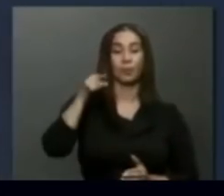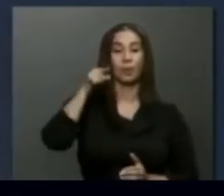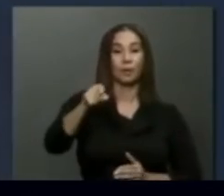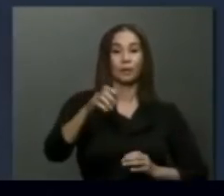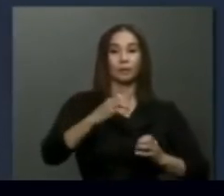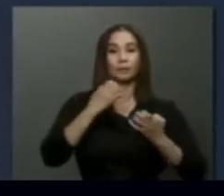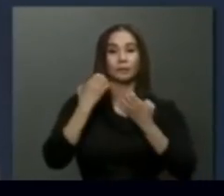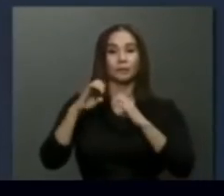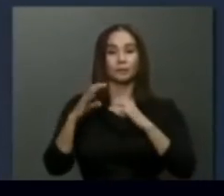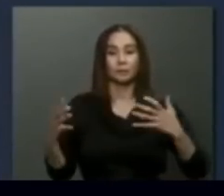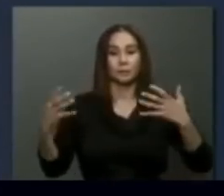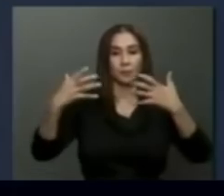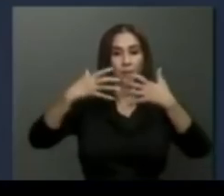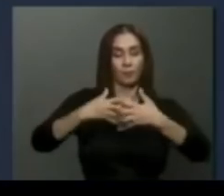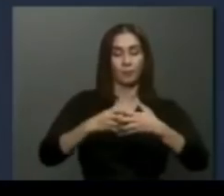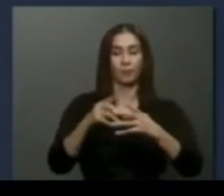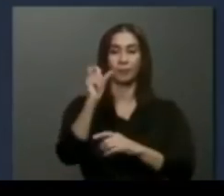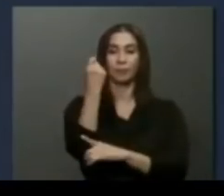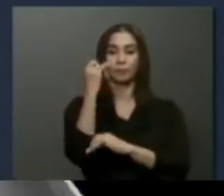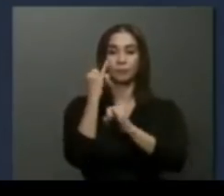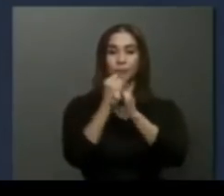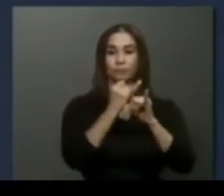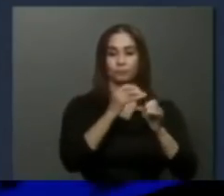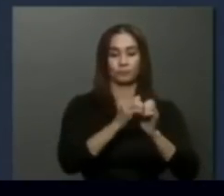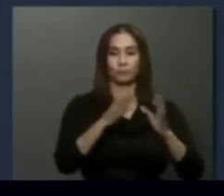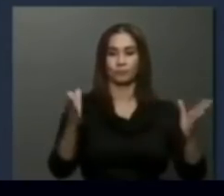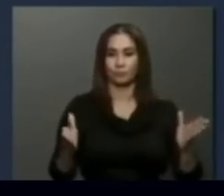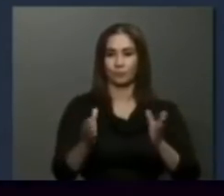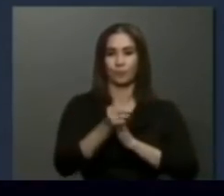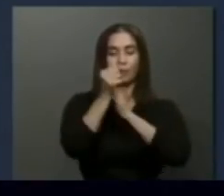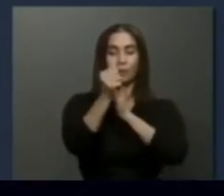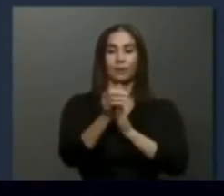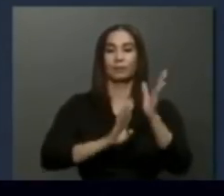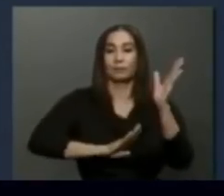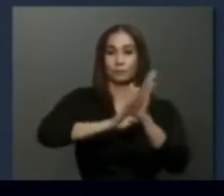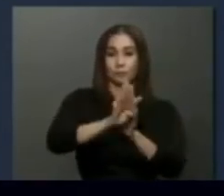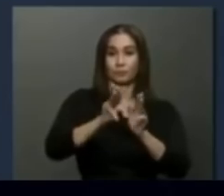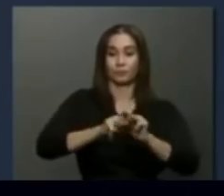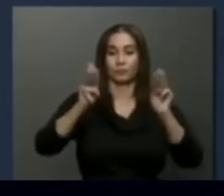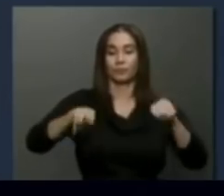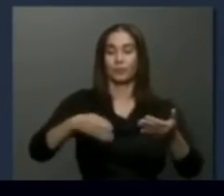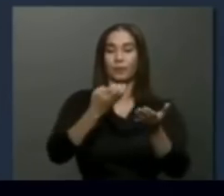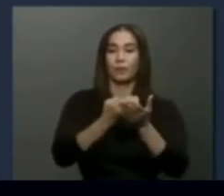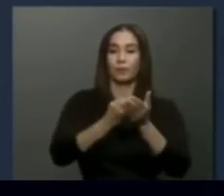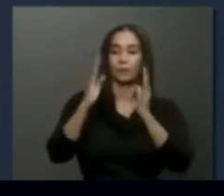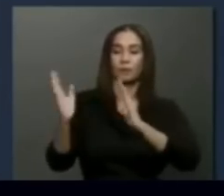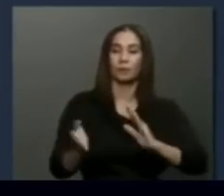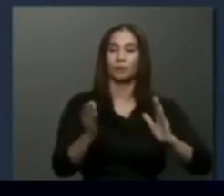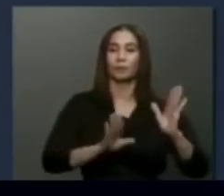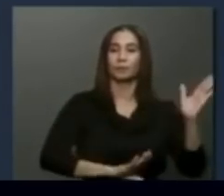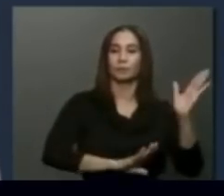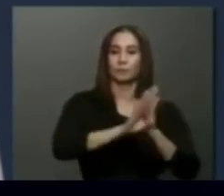esfuerzo vincula 11 instituciones públicas bajo el liderazgo de Supérate y el Ministerio de Economía, Planificación